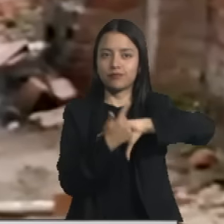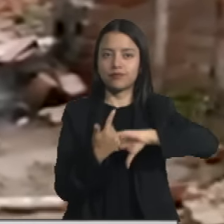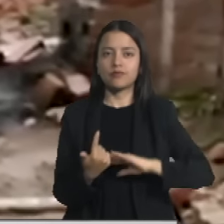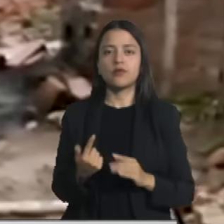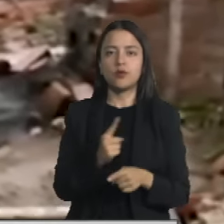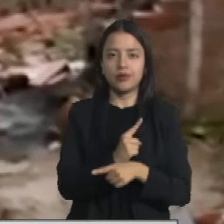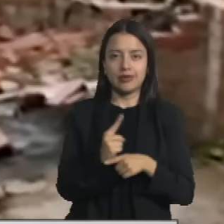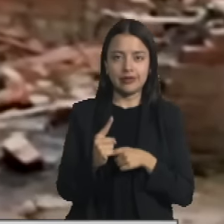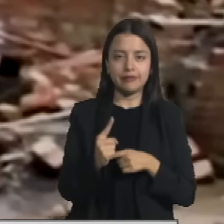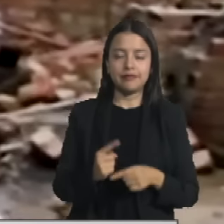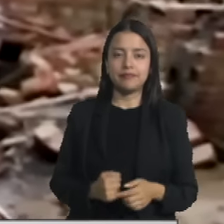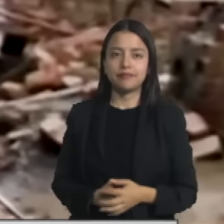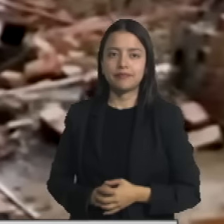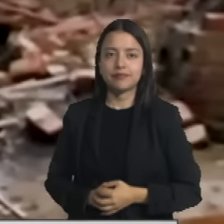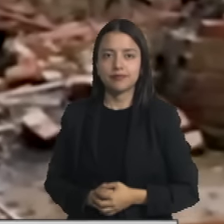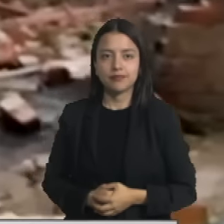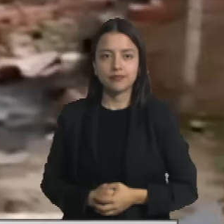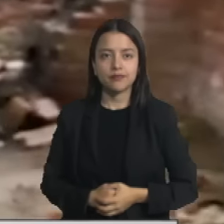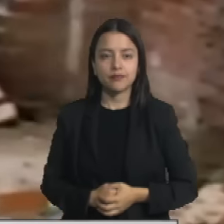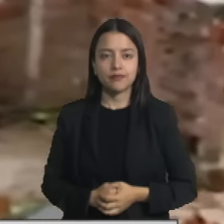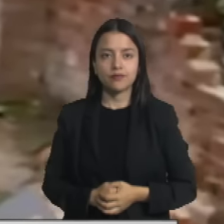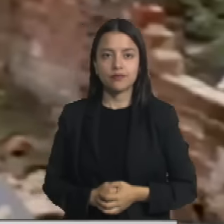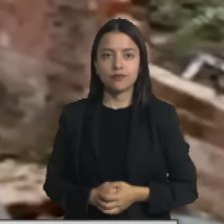esta semana.